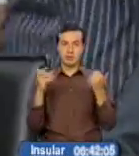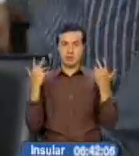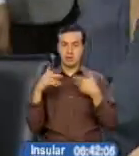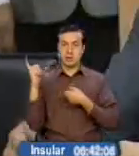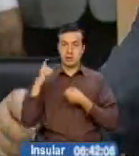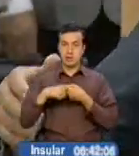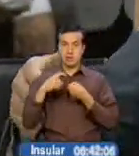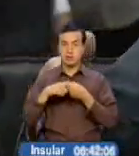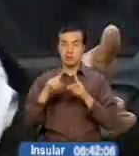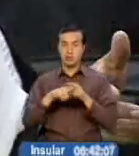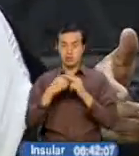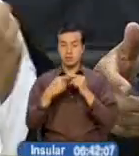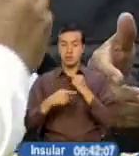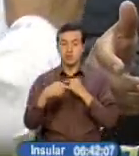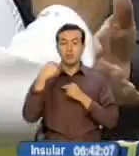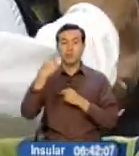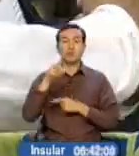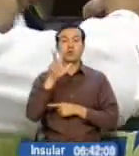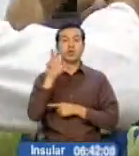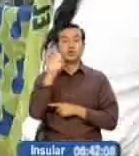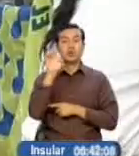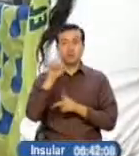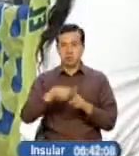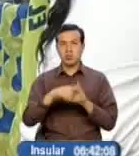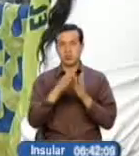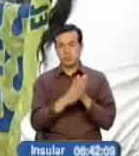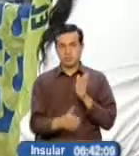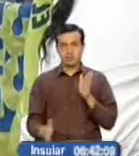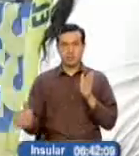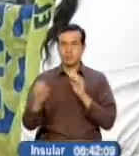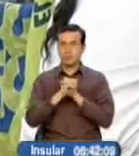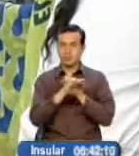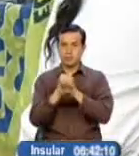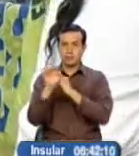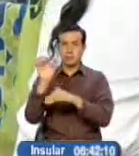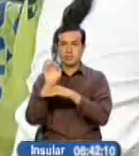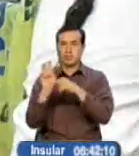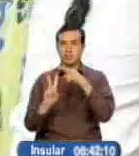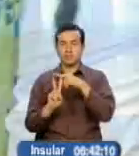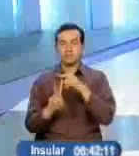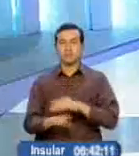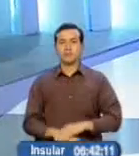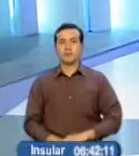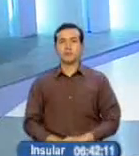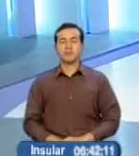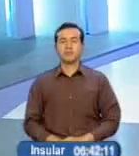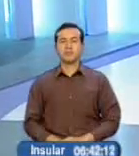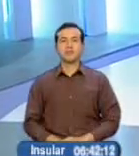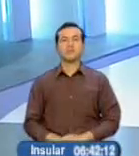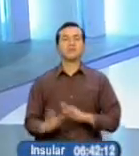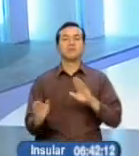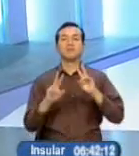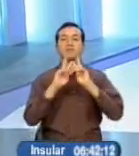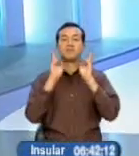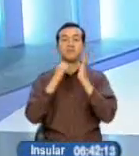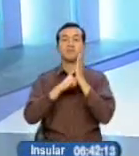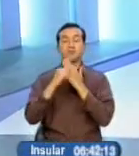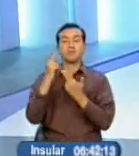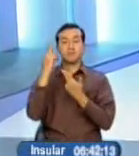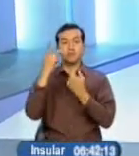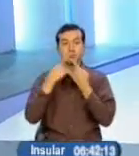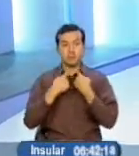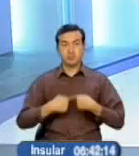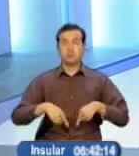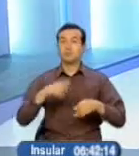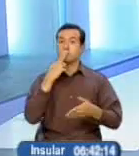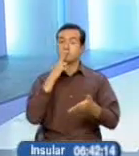inscritos, la campaña iniciará el próximo 3 de enero. Olga Velasco, Ecuador TV. En otro tema, el Ministerio de Defensa hizo público